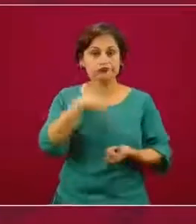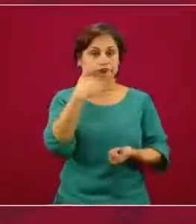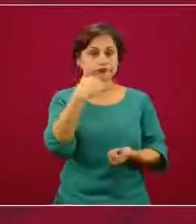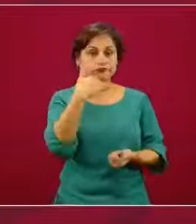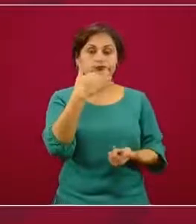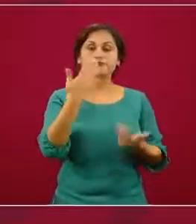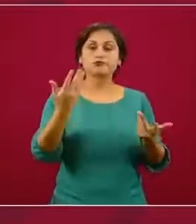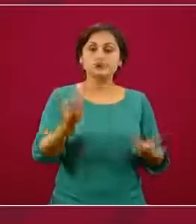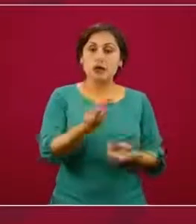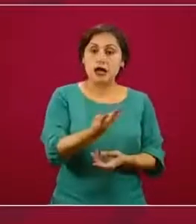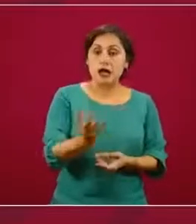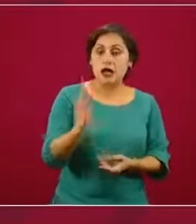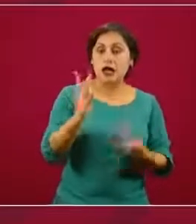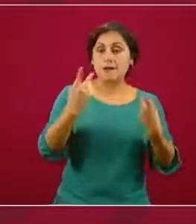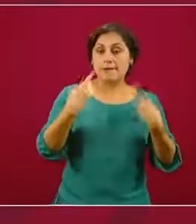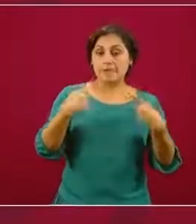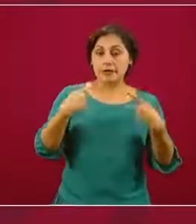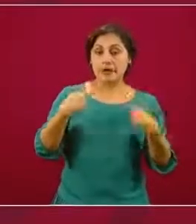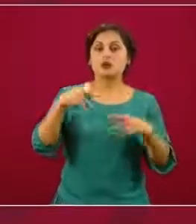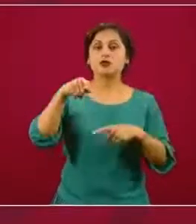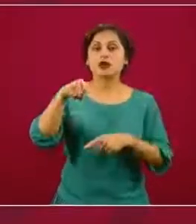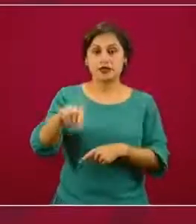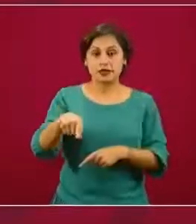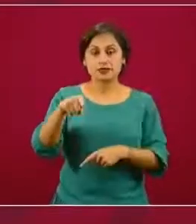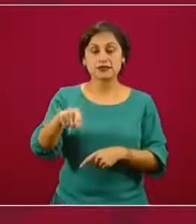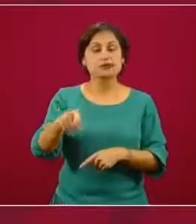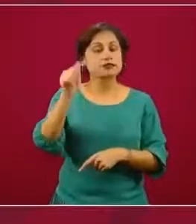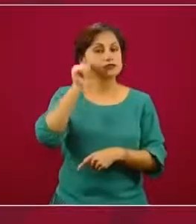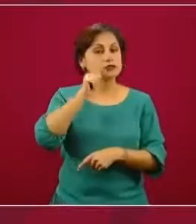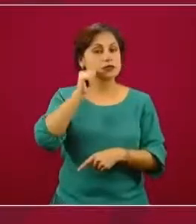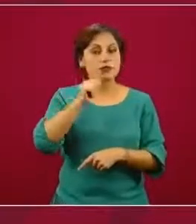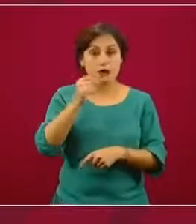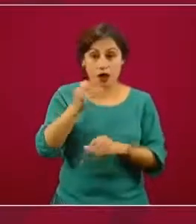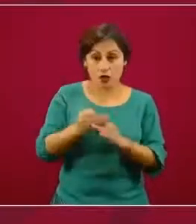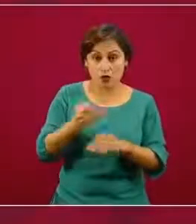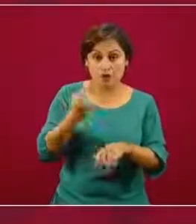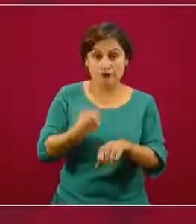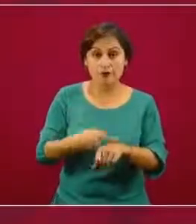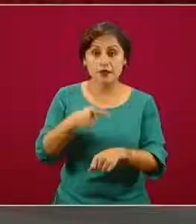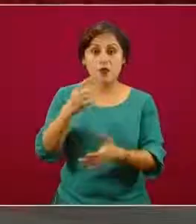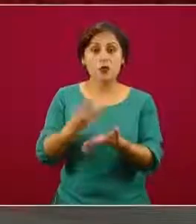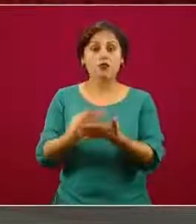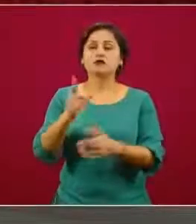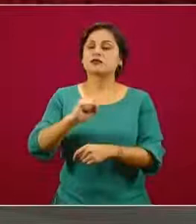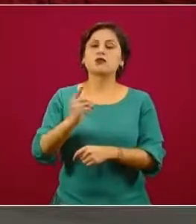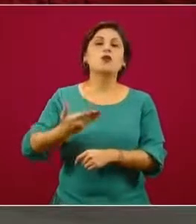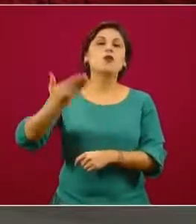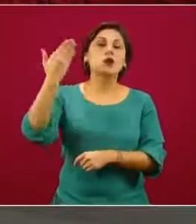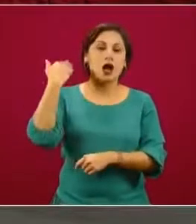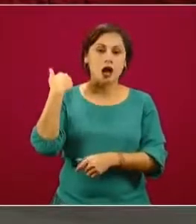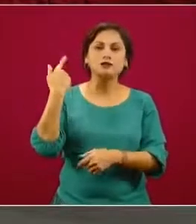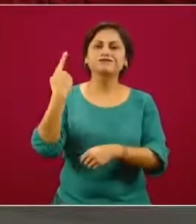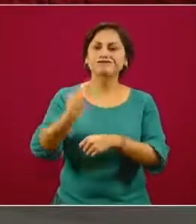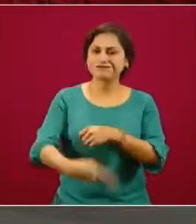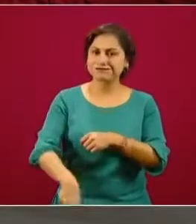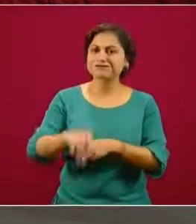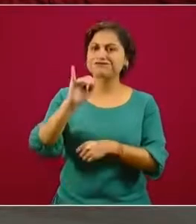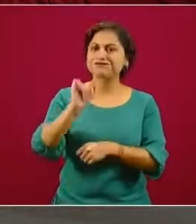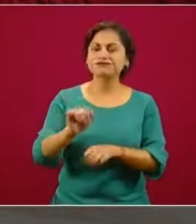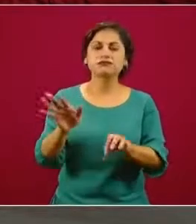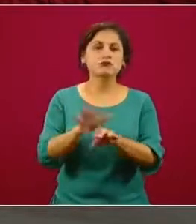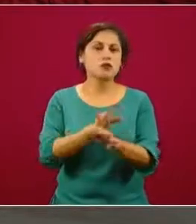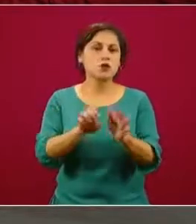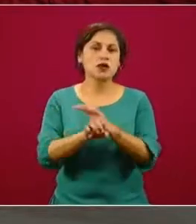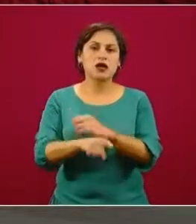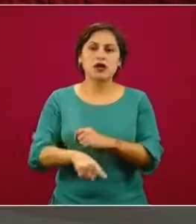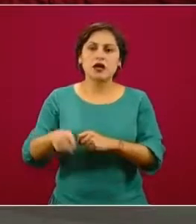están generalmente, no solo por COVID, en condiciones de mucho riesgo, por ejemplo, de recibir lesiones